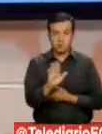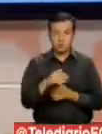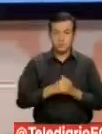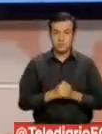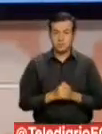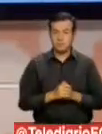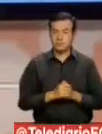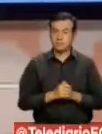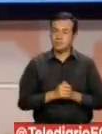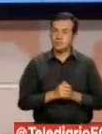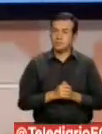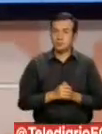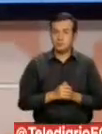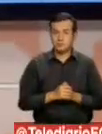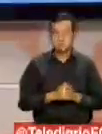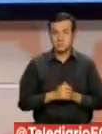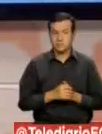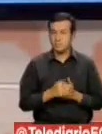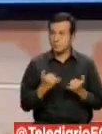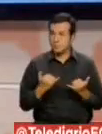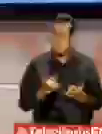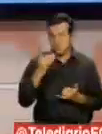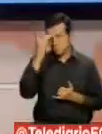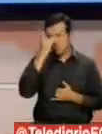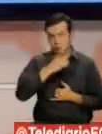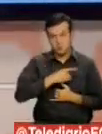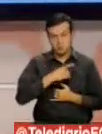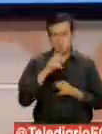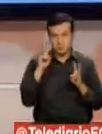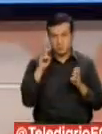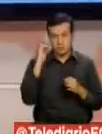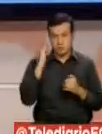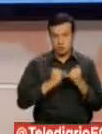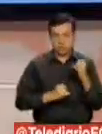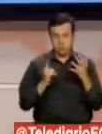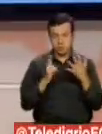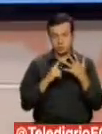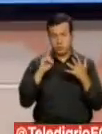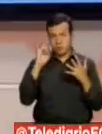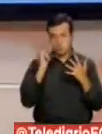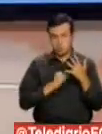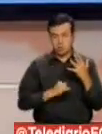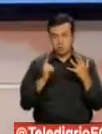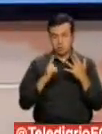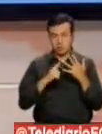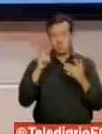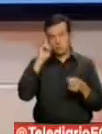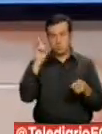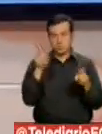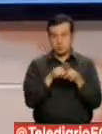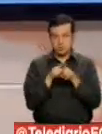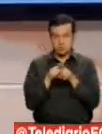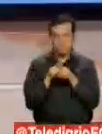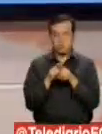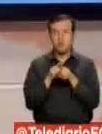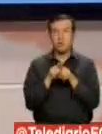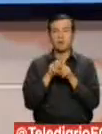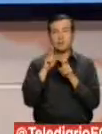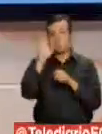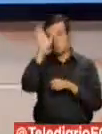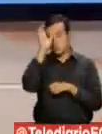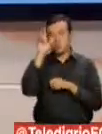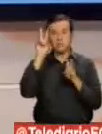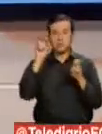Mire, esta posición es una posición conceptual. Sobre el último tema mencionado. Es una posición conceptual. No